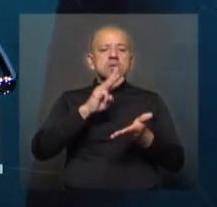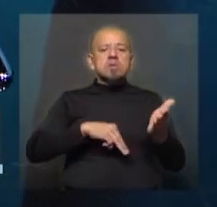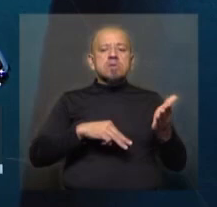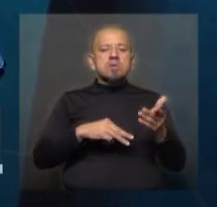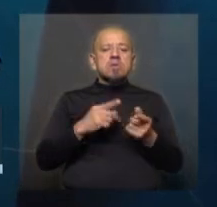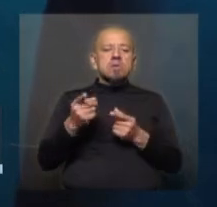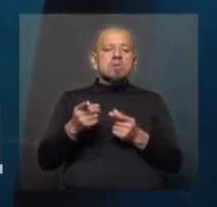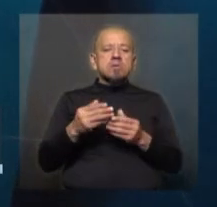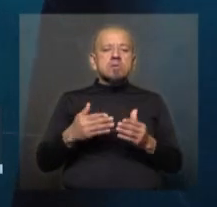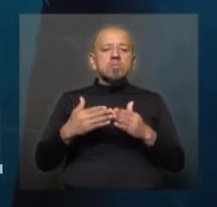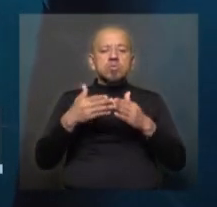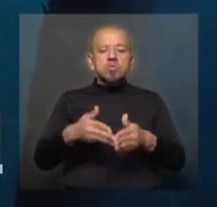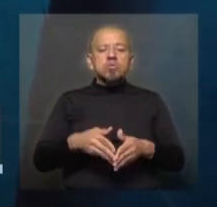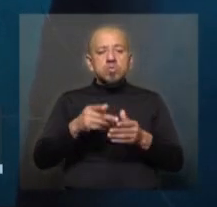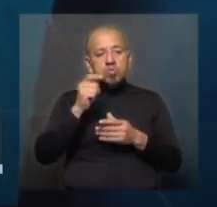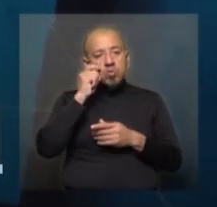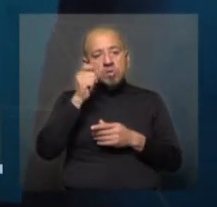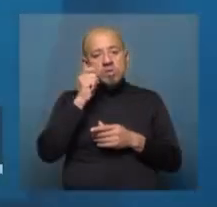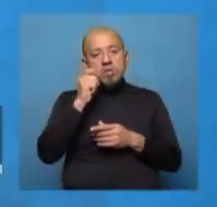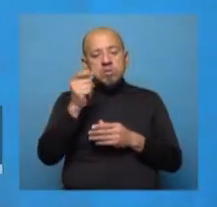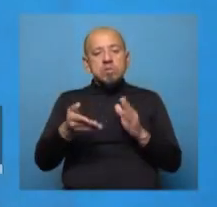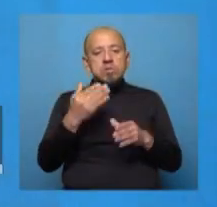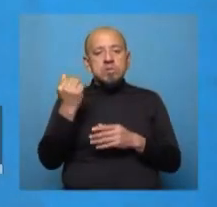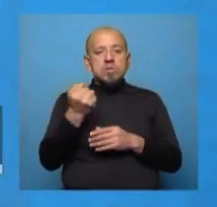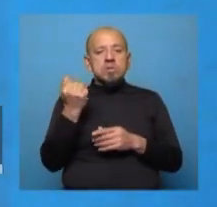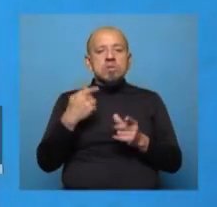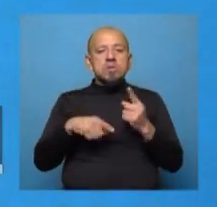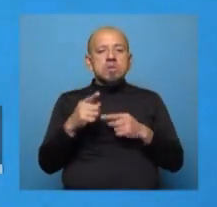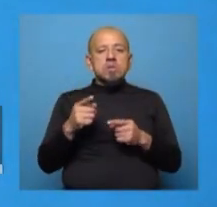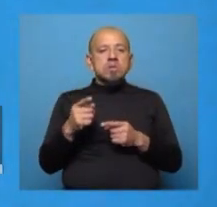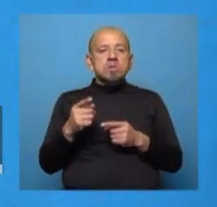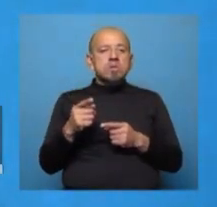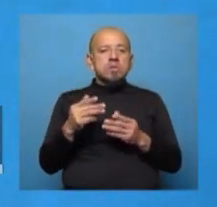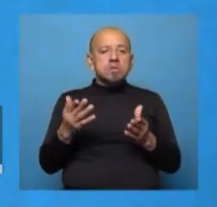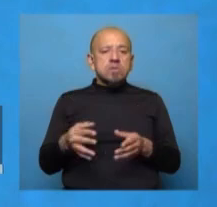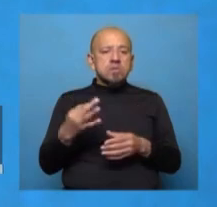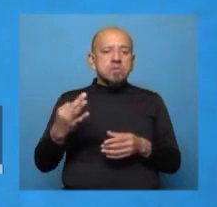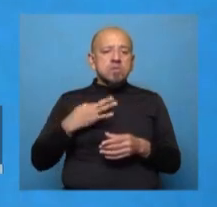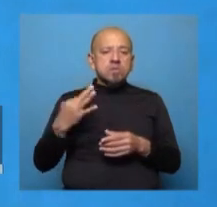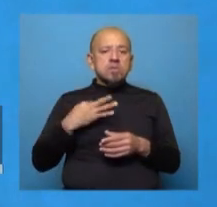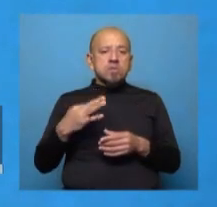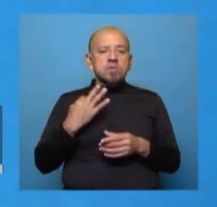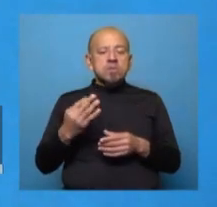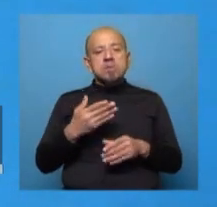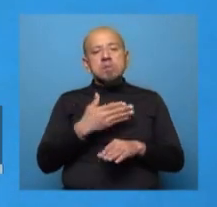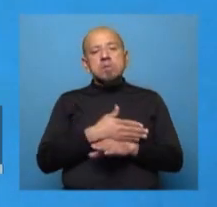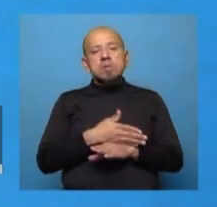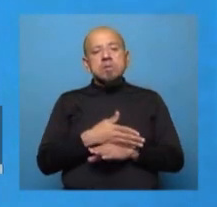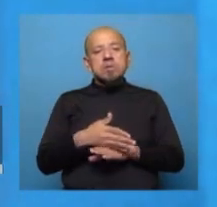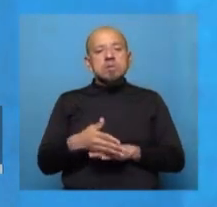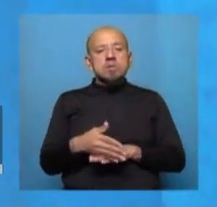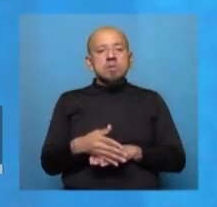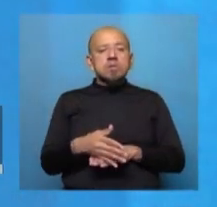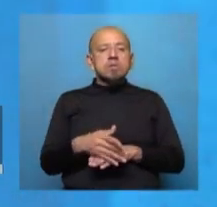los puertos turísticos más importantes del mundo pero transcurridos muchos años de aquellos juegos